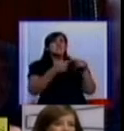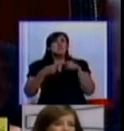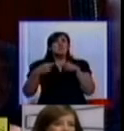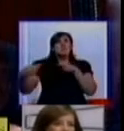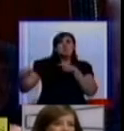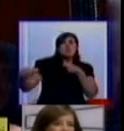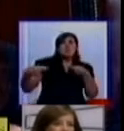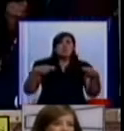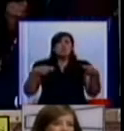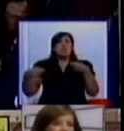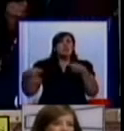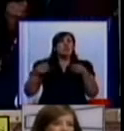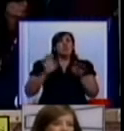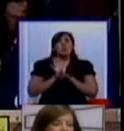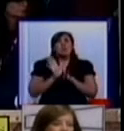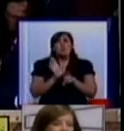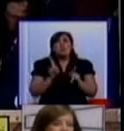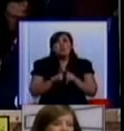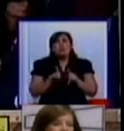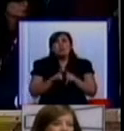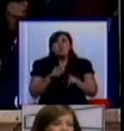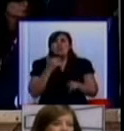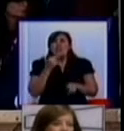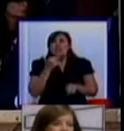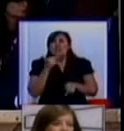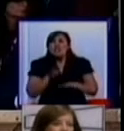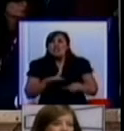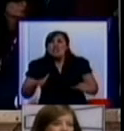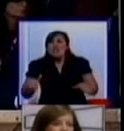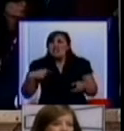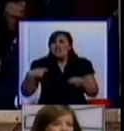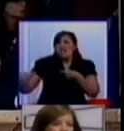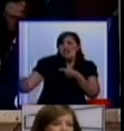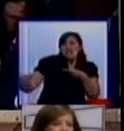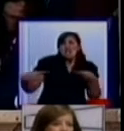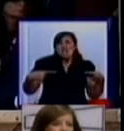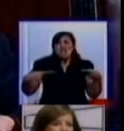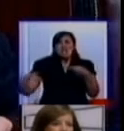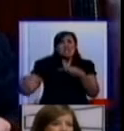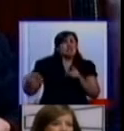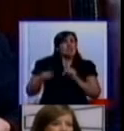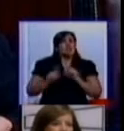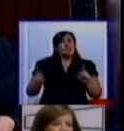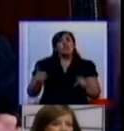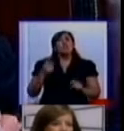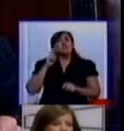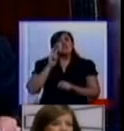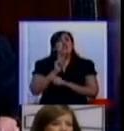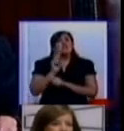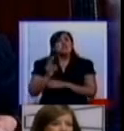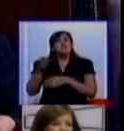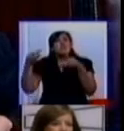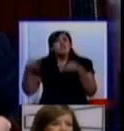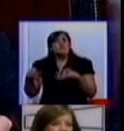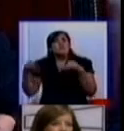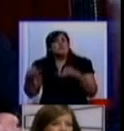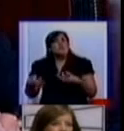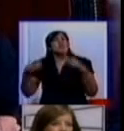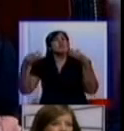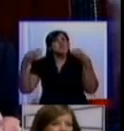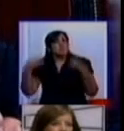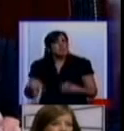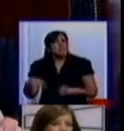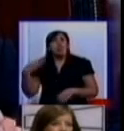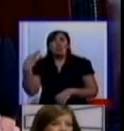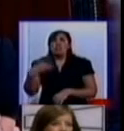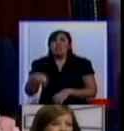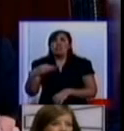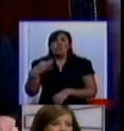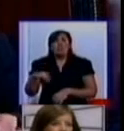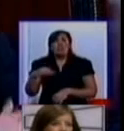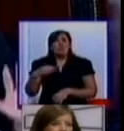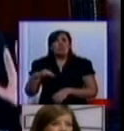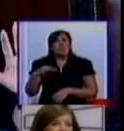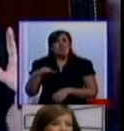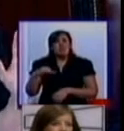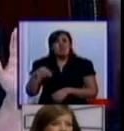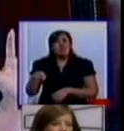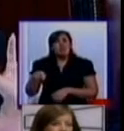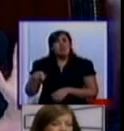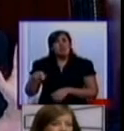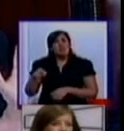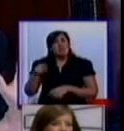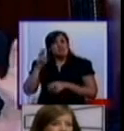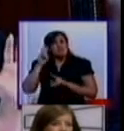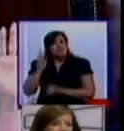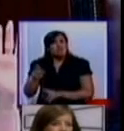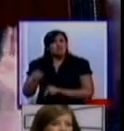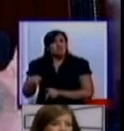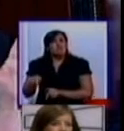tironeos infantiles de un lado o del otro. La seguridad es la seguridad y no debe tener ideología, pero lo que